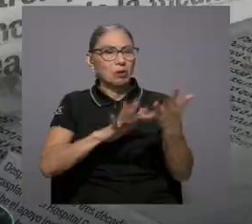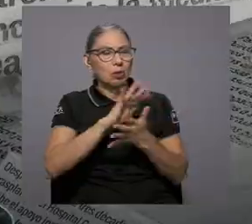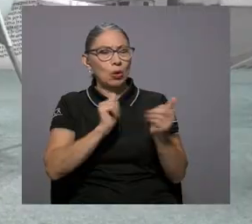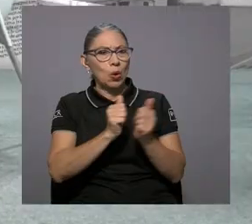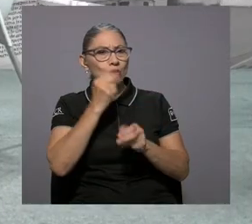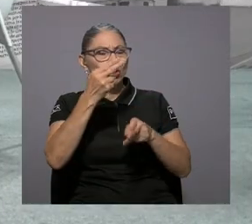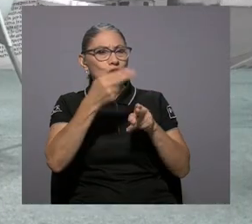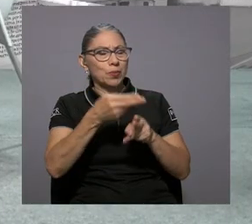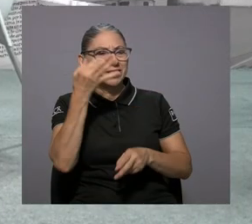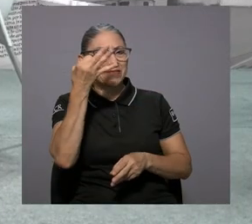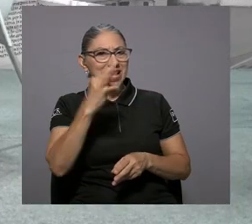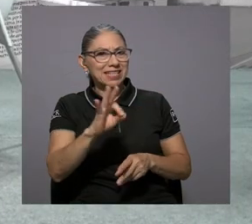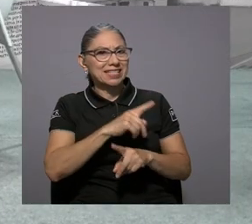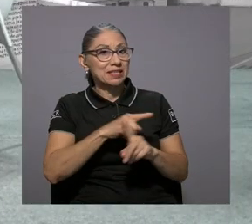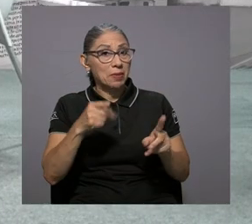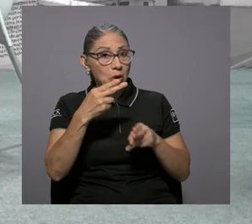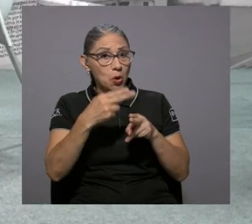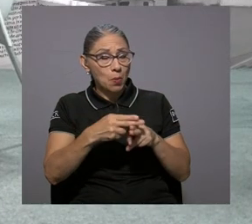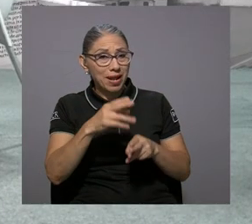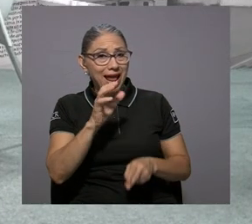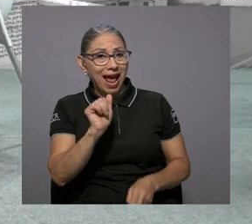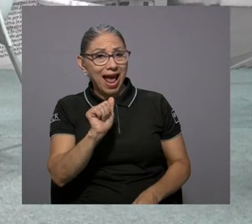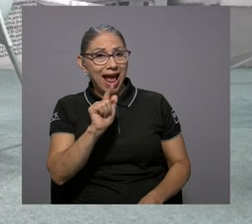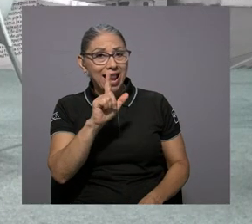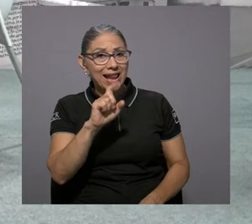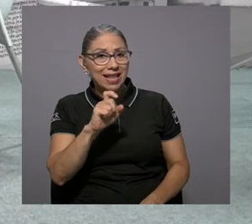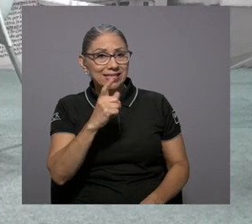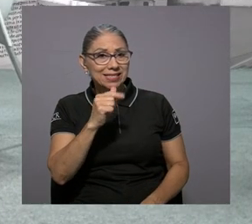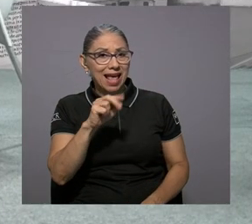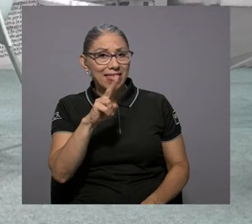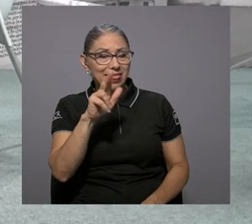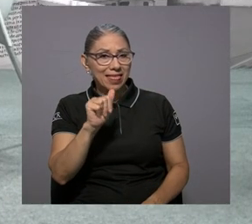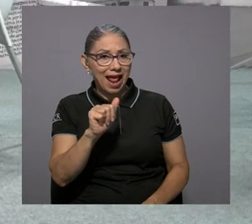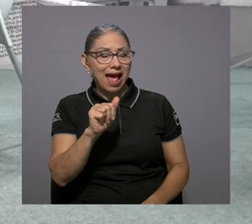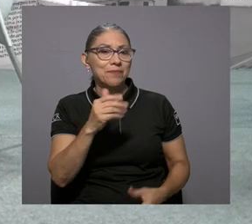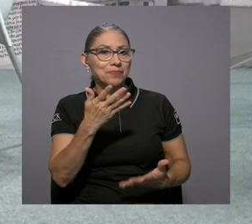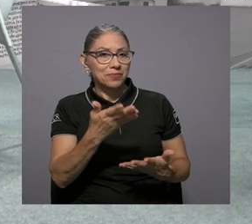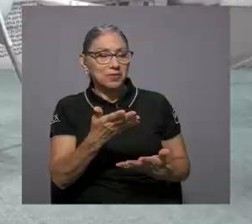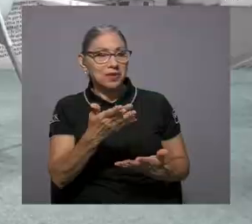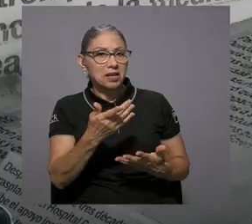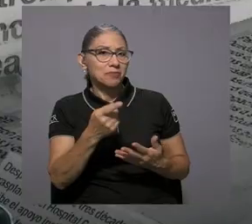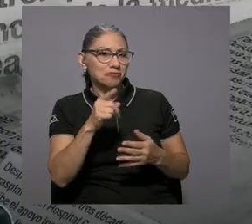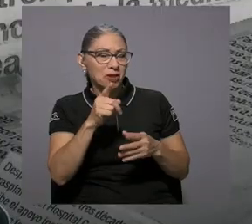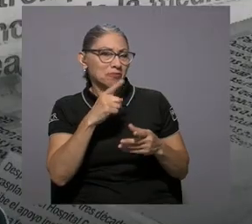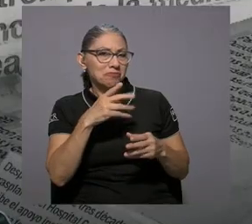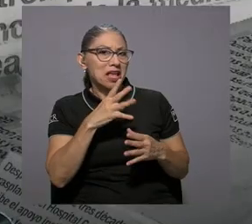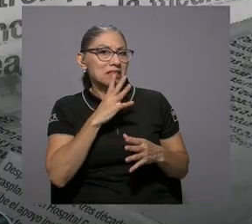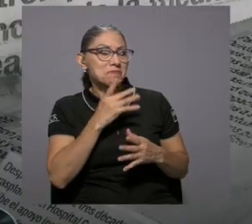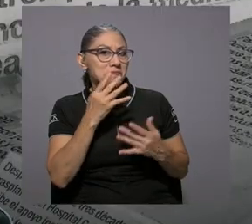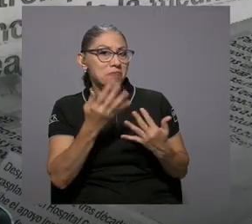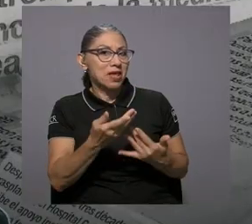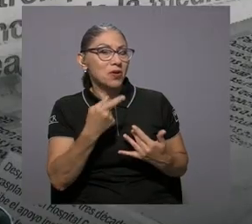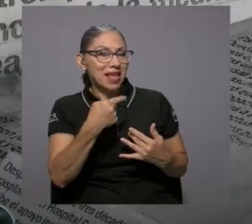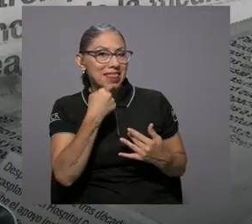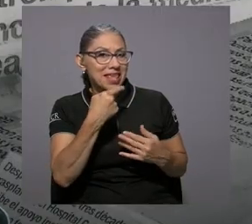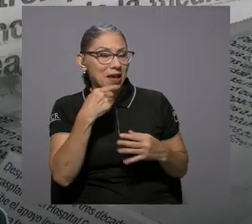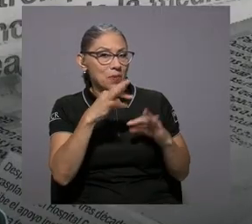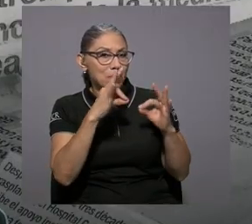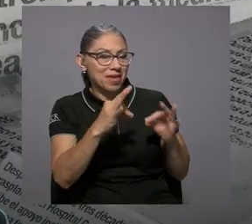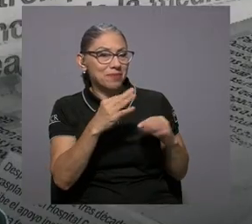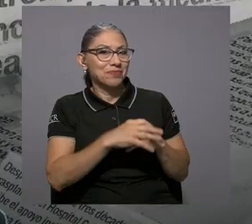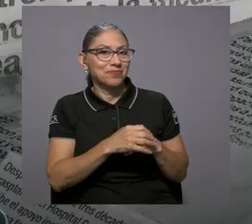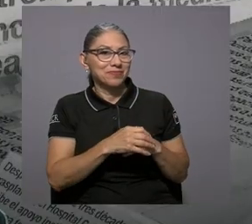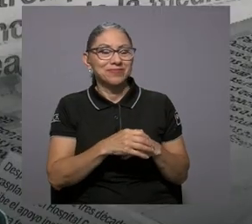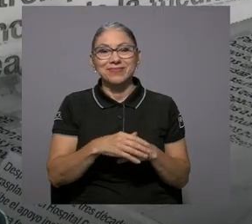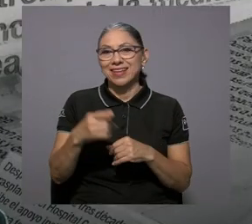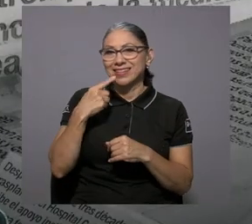nombres franceses, pero Alexandra Bayer, espero que lo pronuncie bien. Gracias, Alexandra Bayer.